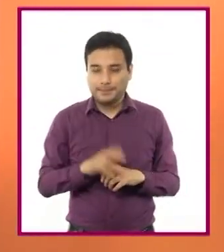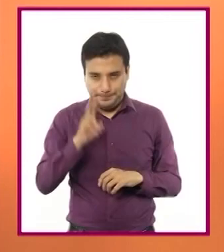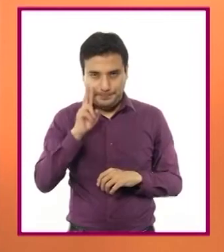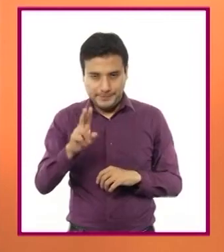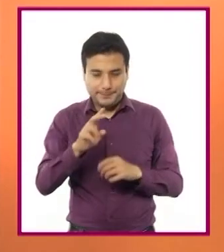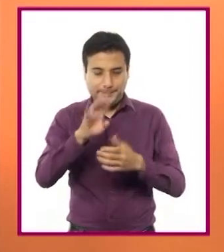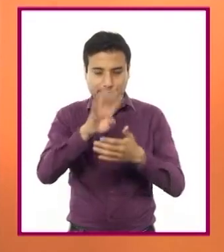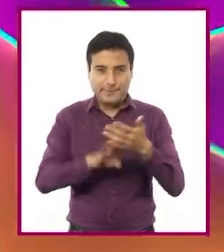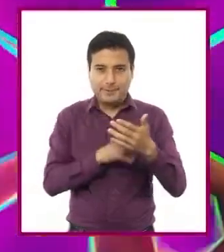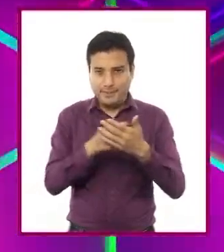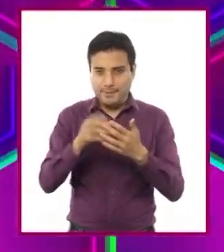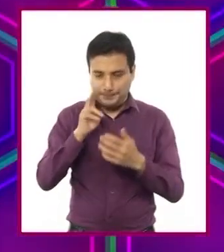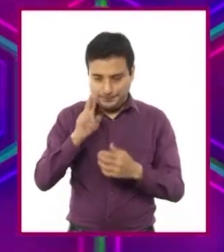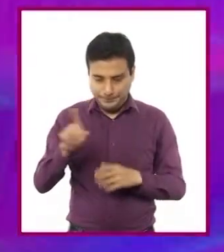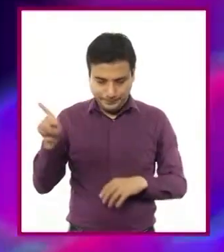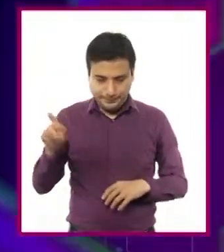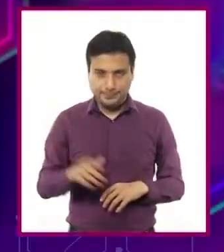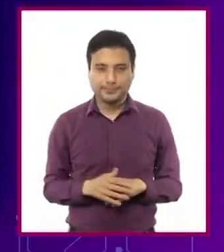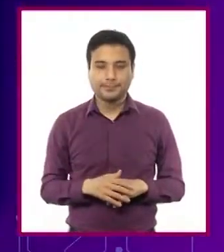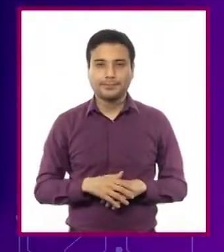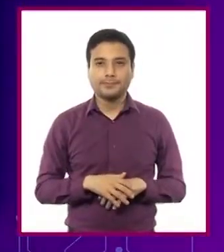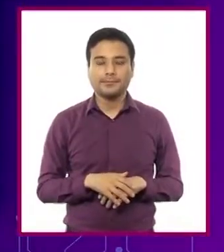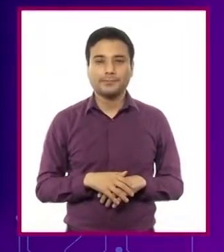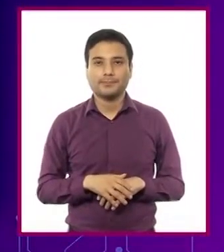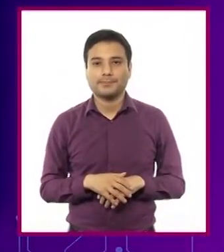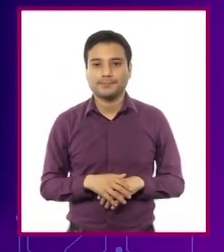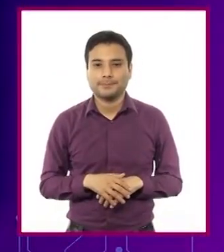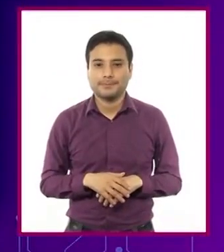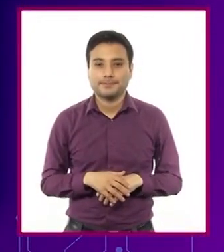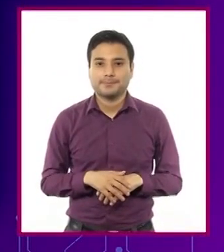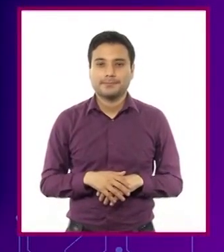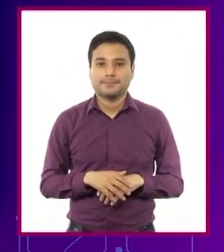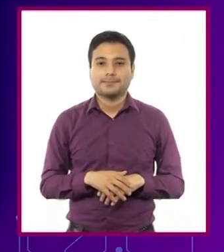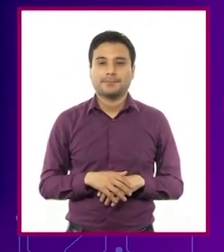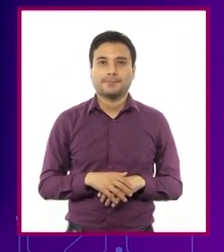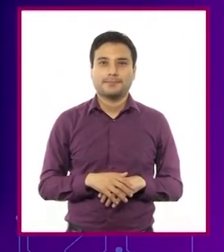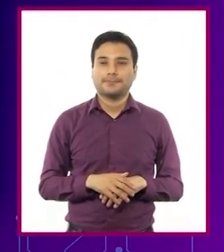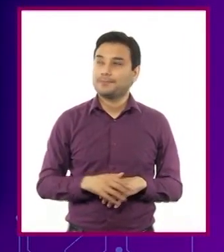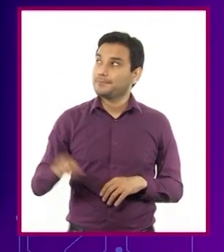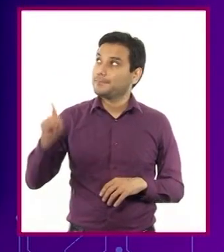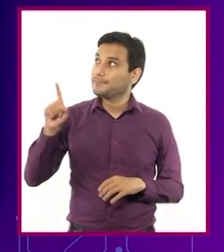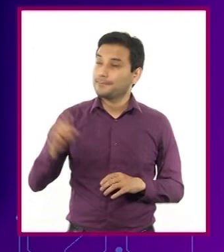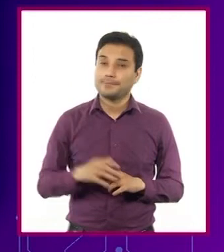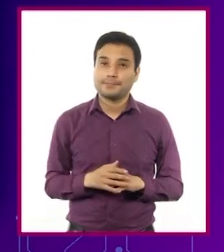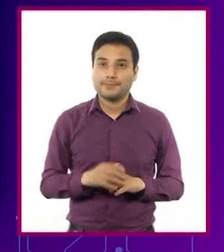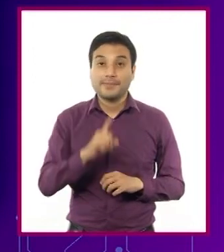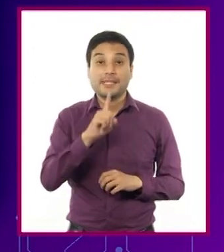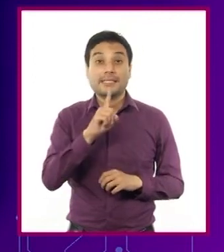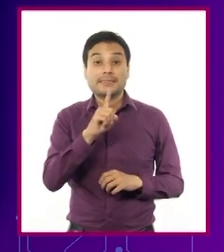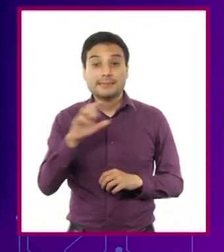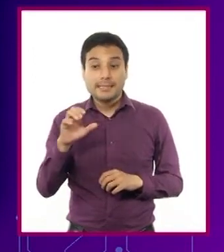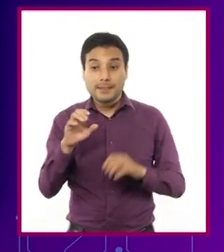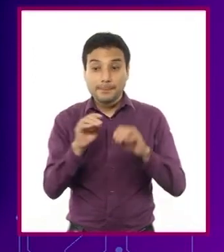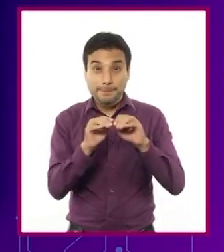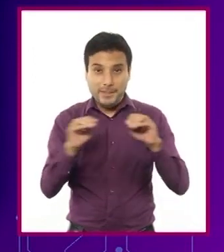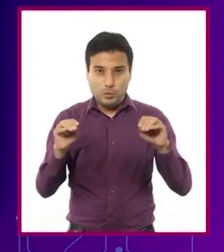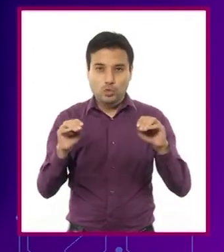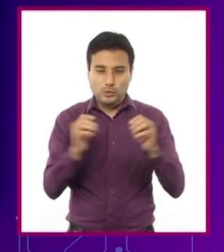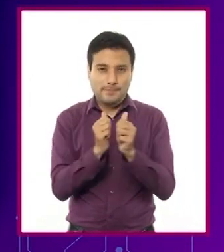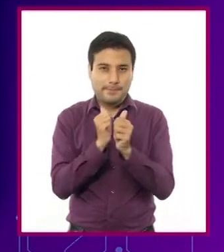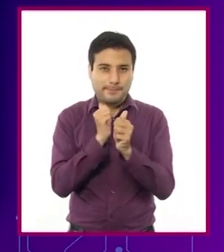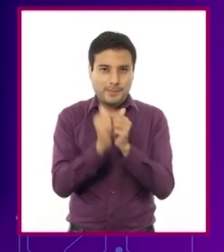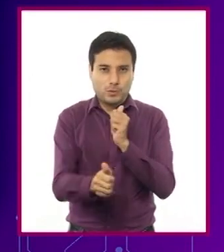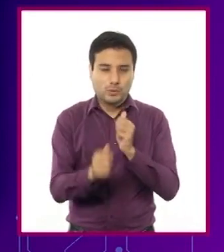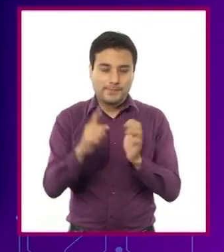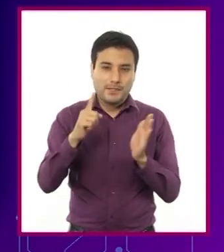tabla con los resultados de esta prueba. En la tabla se observan los récords de la prueba de 100 metros planos de atletismo a partir